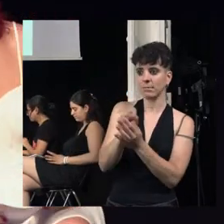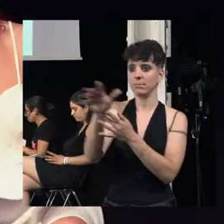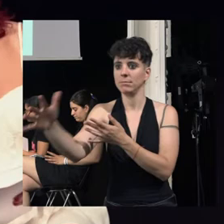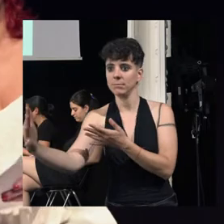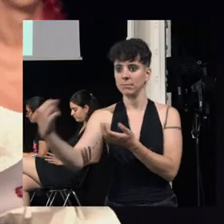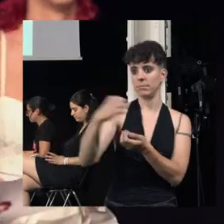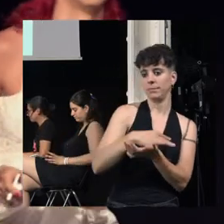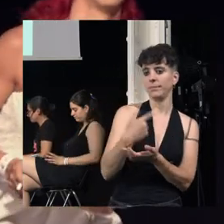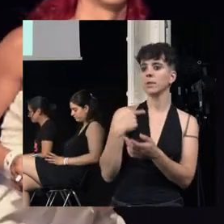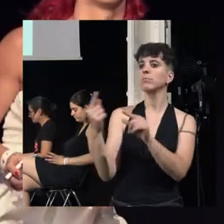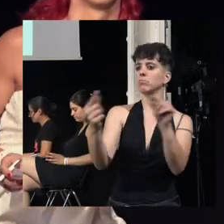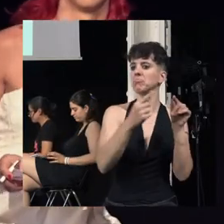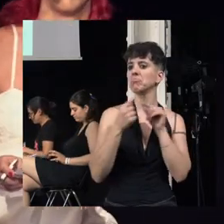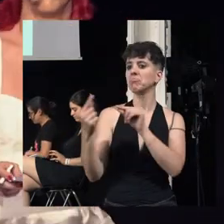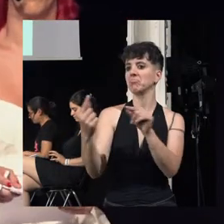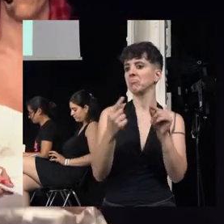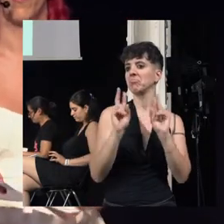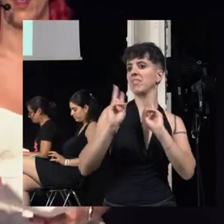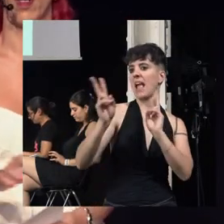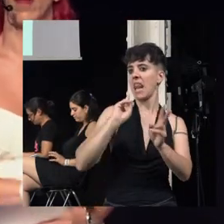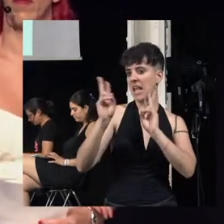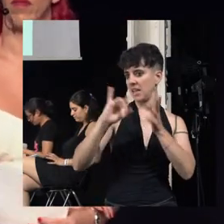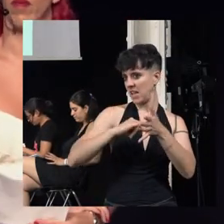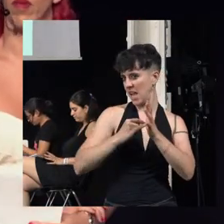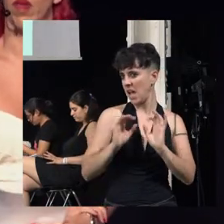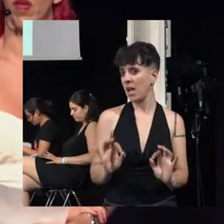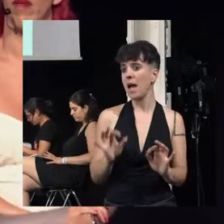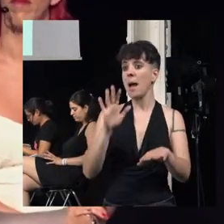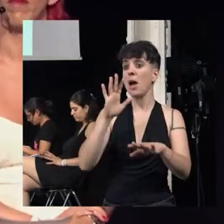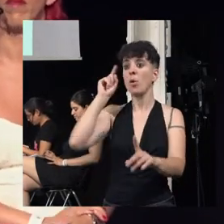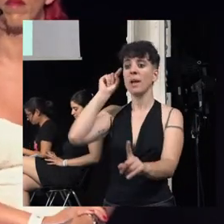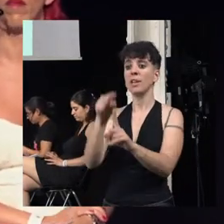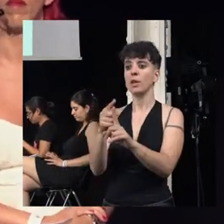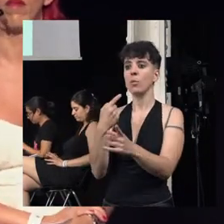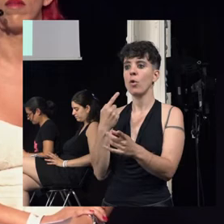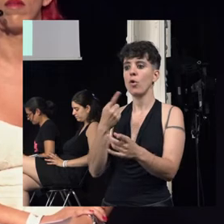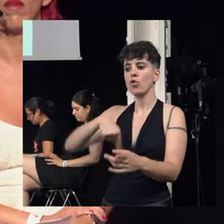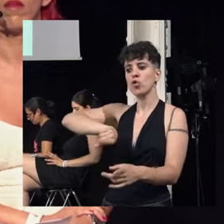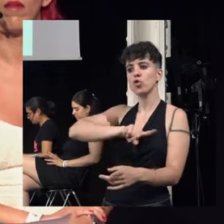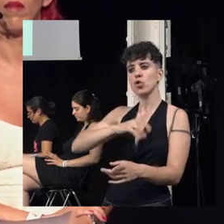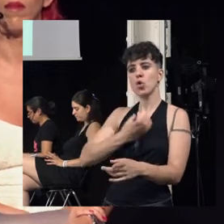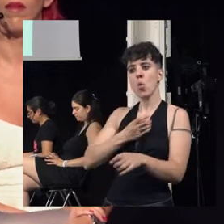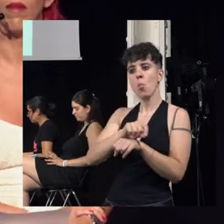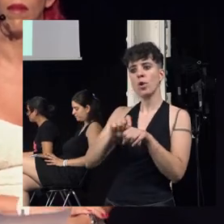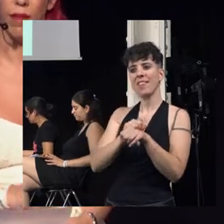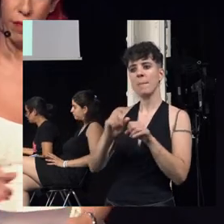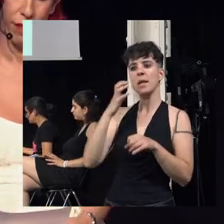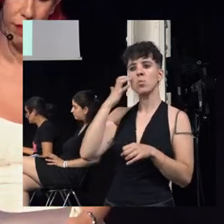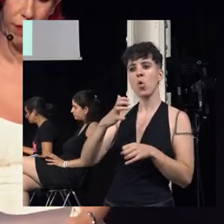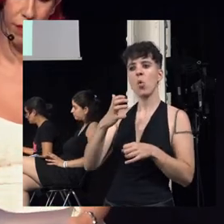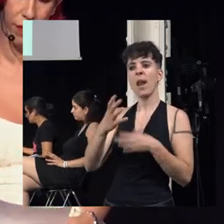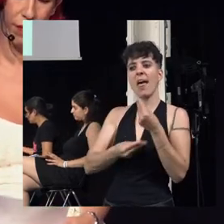reflexionar sobre eso de manera dialéctica para entender cómo podríamos hacer un municipalismo queer, que si bien